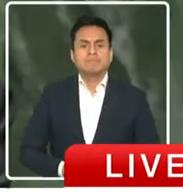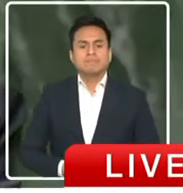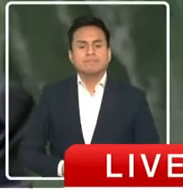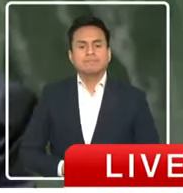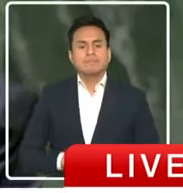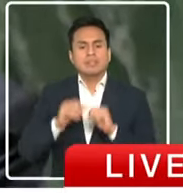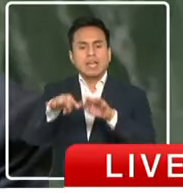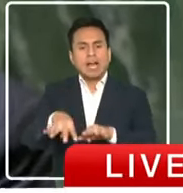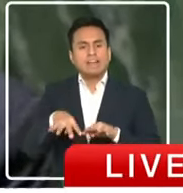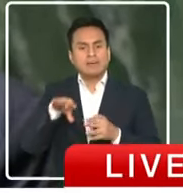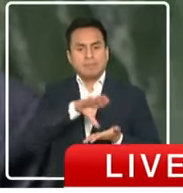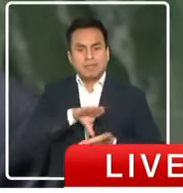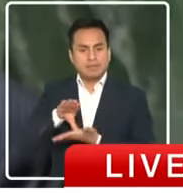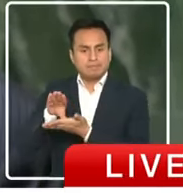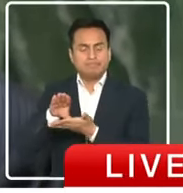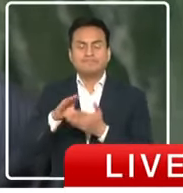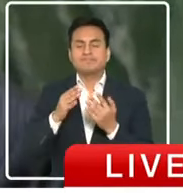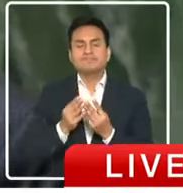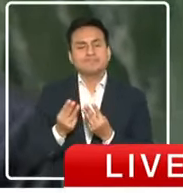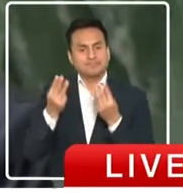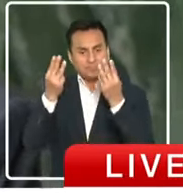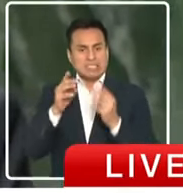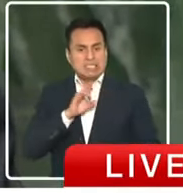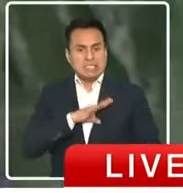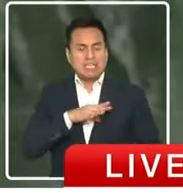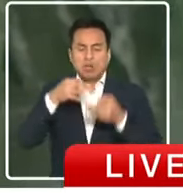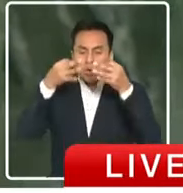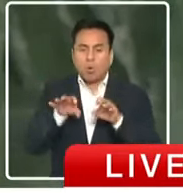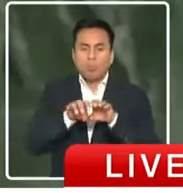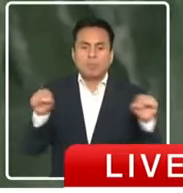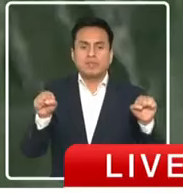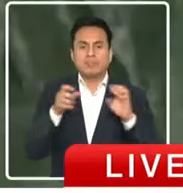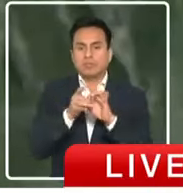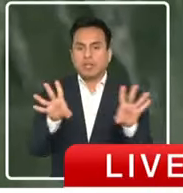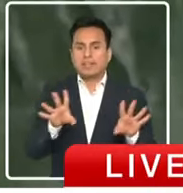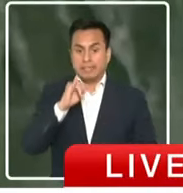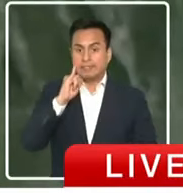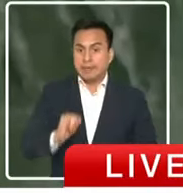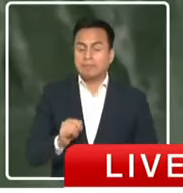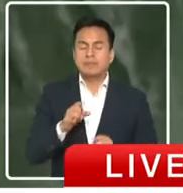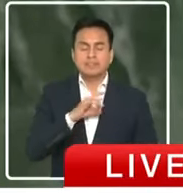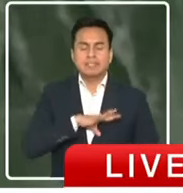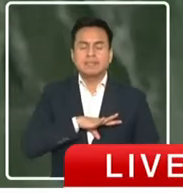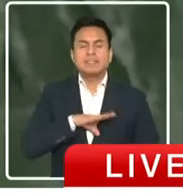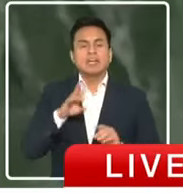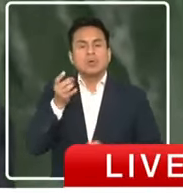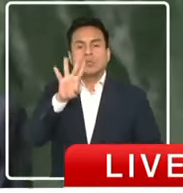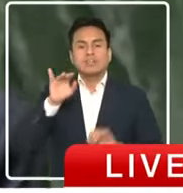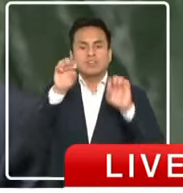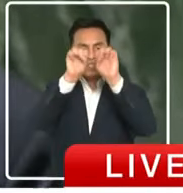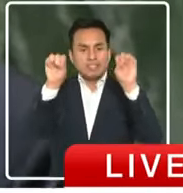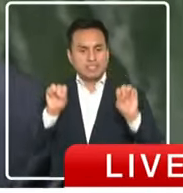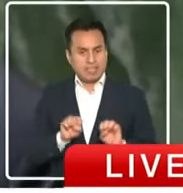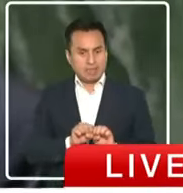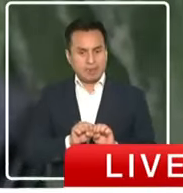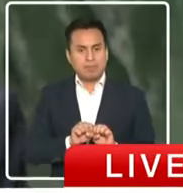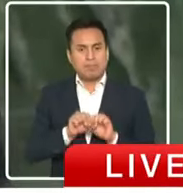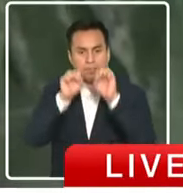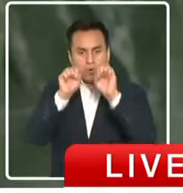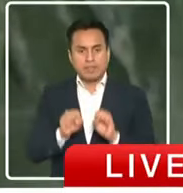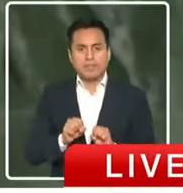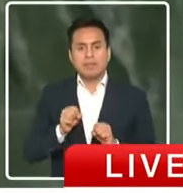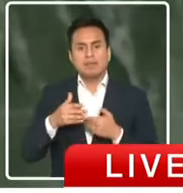Ante esta Asamblea, Chile reafirma su compromiso con la democracia siempre, como el único sistema capaz de mantener la